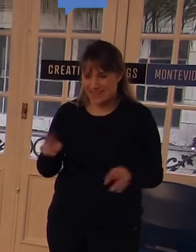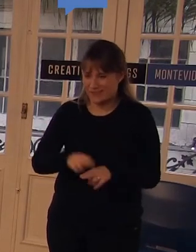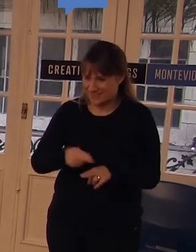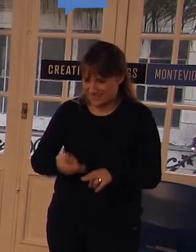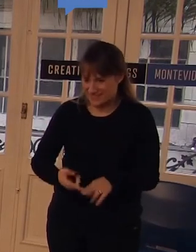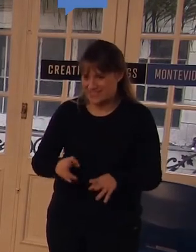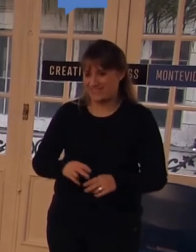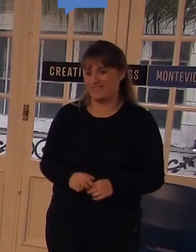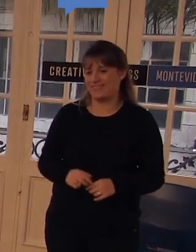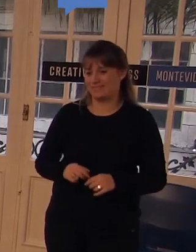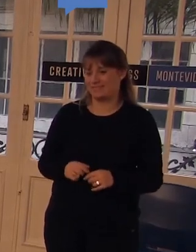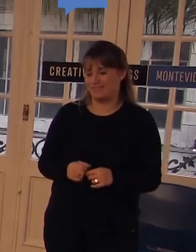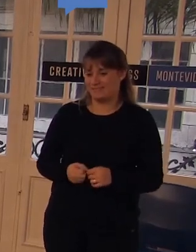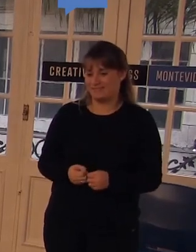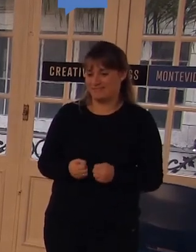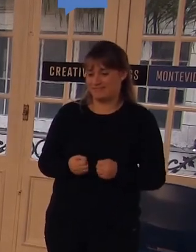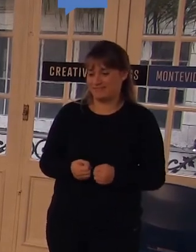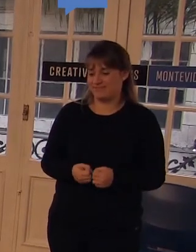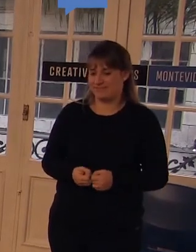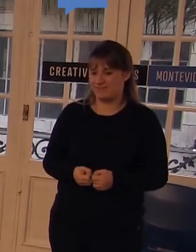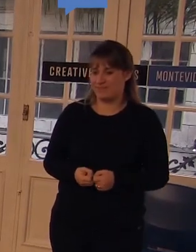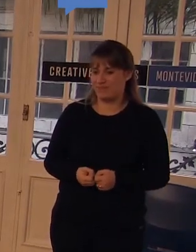Bueno,